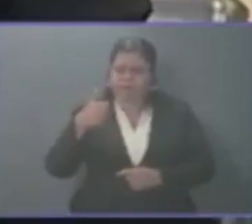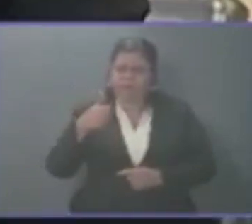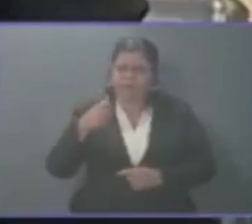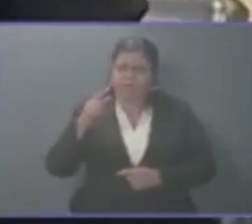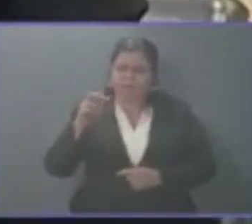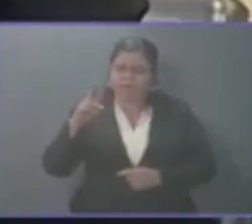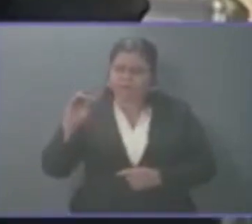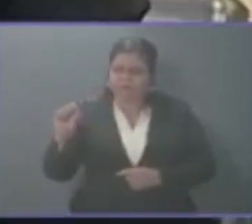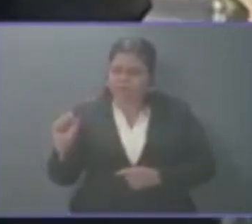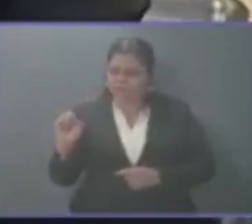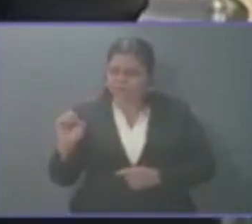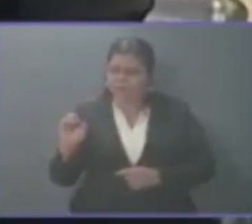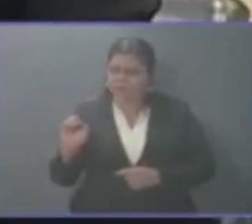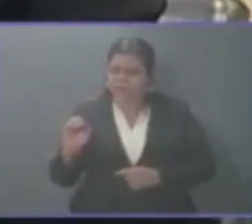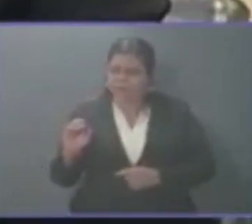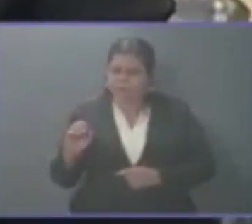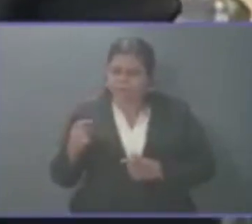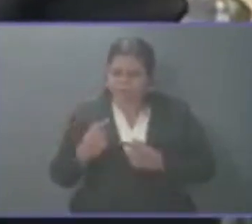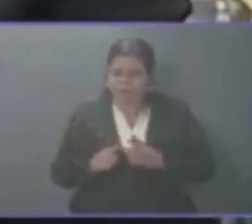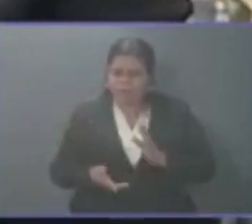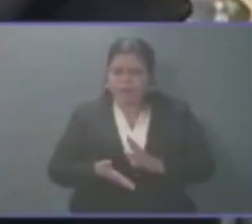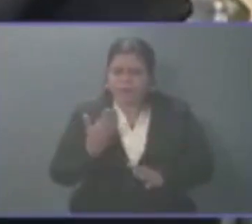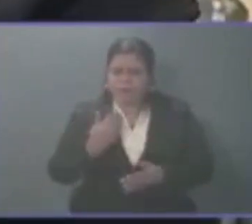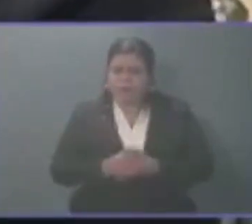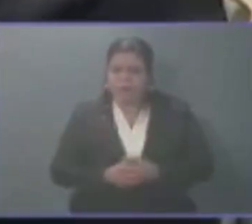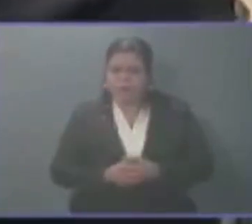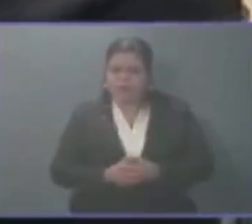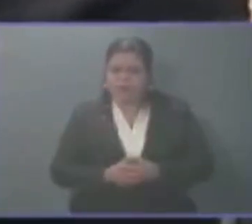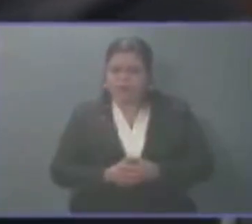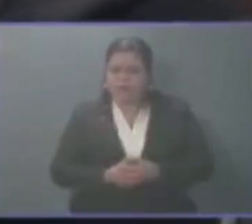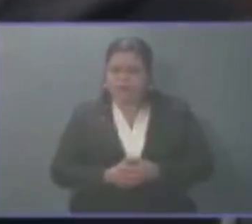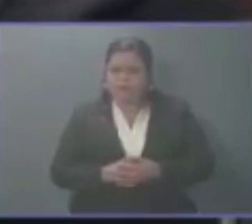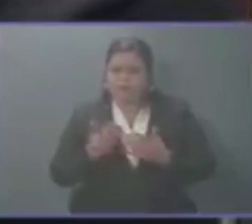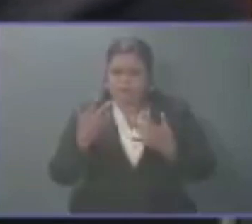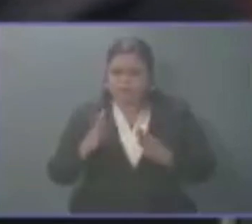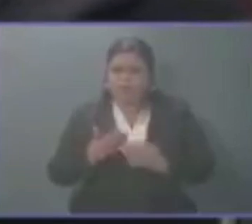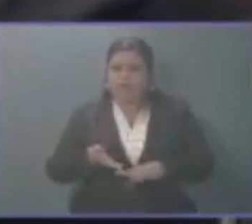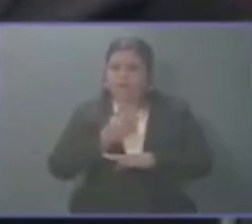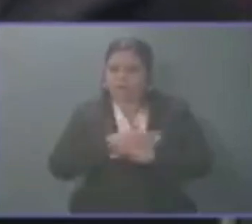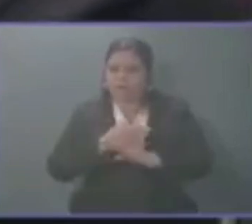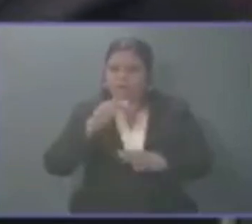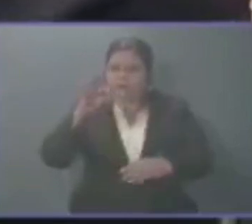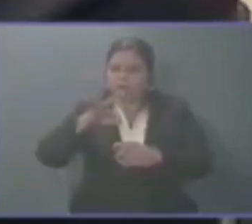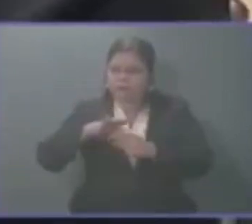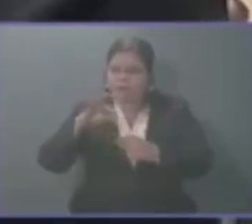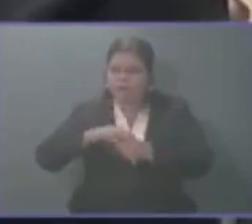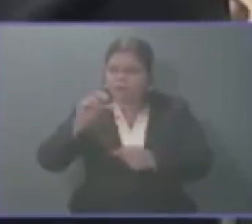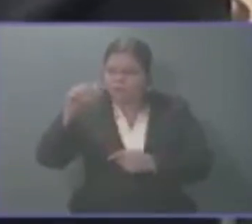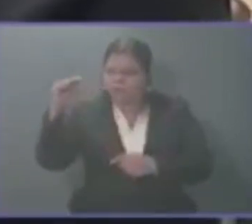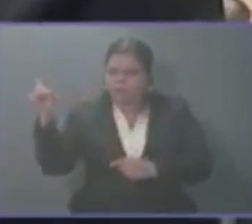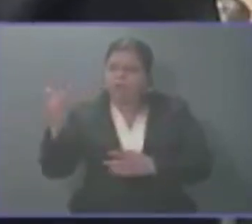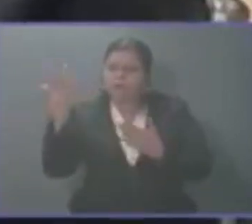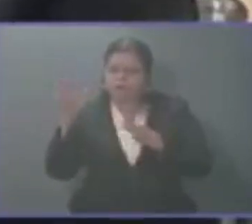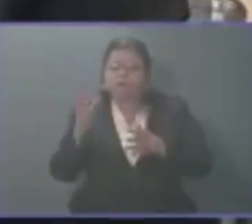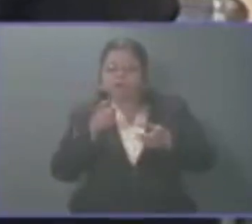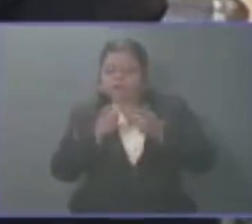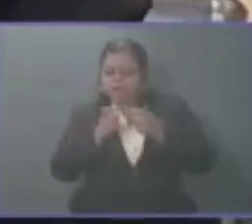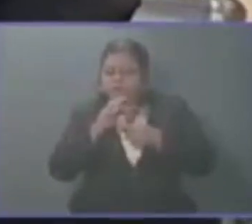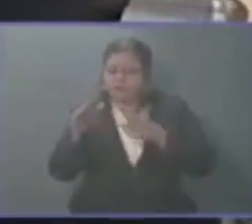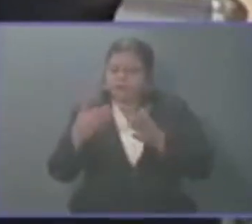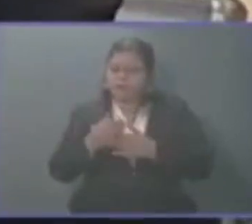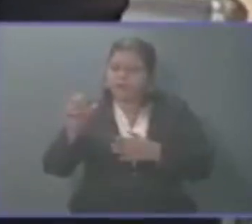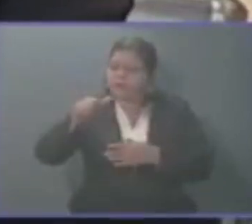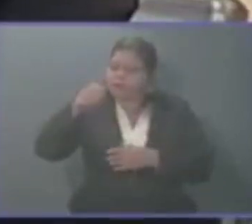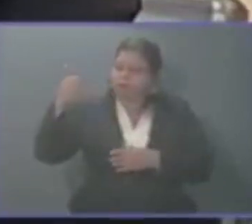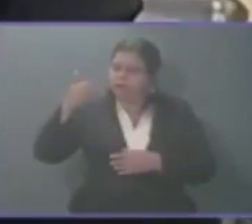expresando. Vasta experiencia se tiene con el voto electrónico, como es manipulado en todos los países